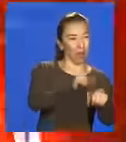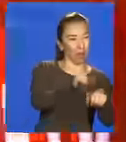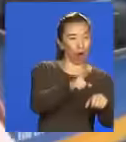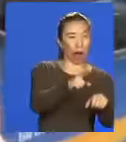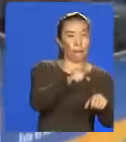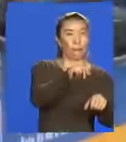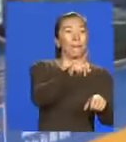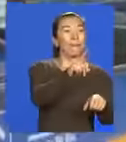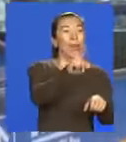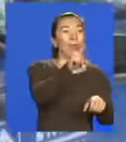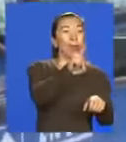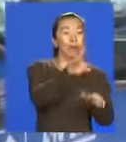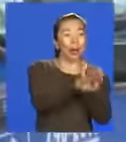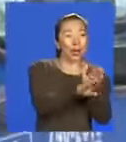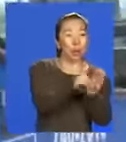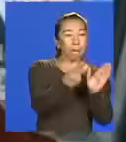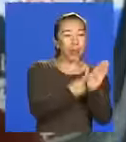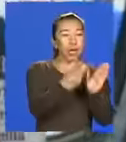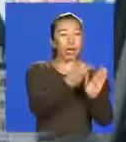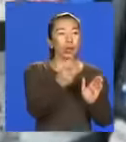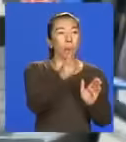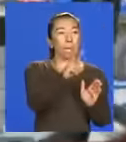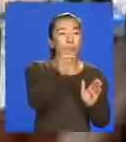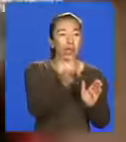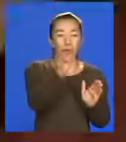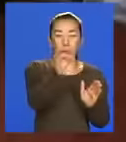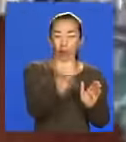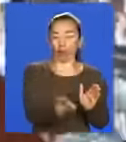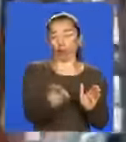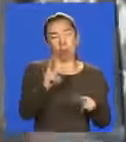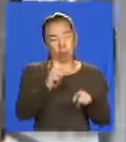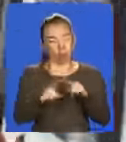y el distrito lo que busca es trasladarlo al S.I.T.P. cuando ya el sistema esté totalmente implementado.